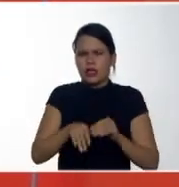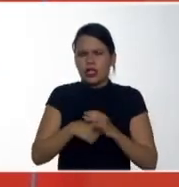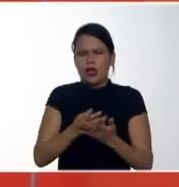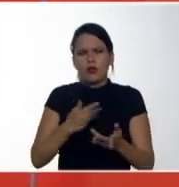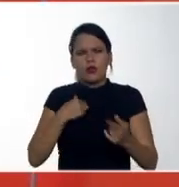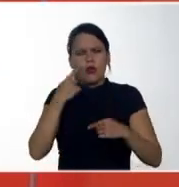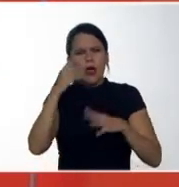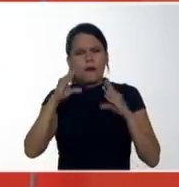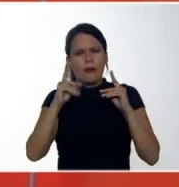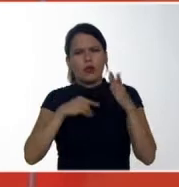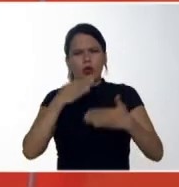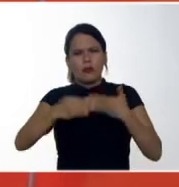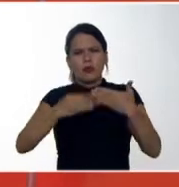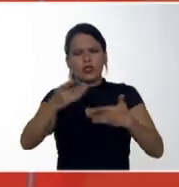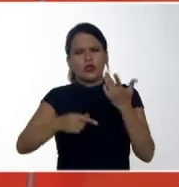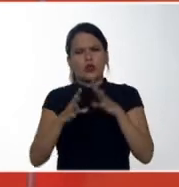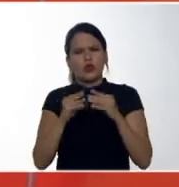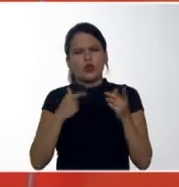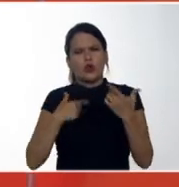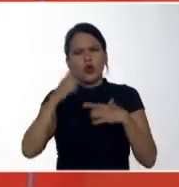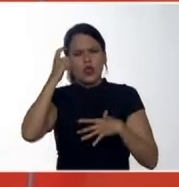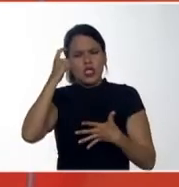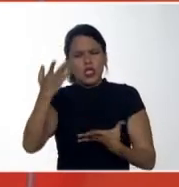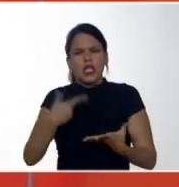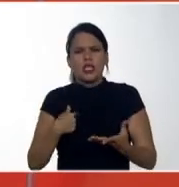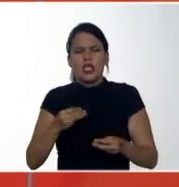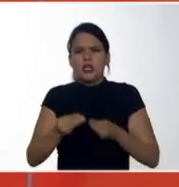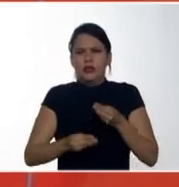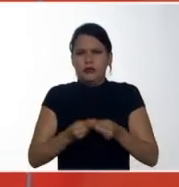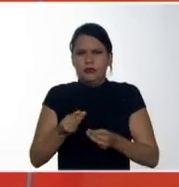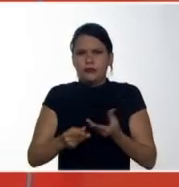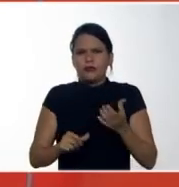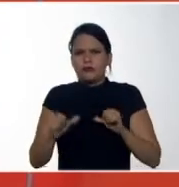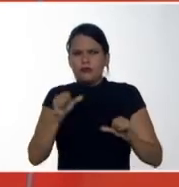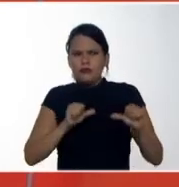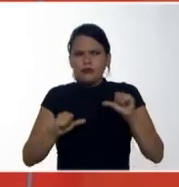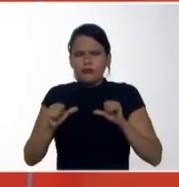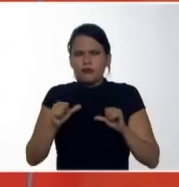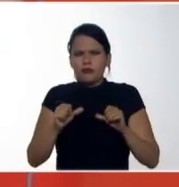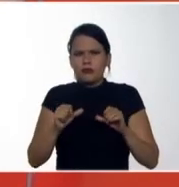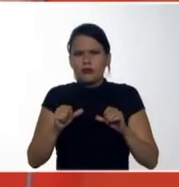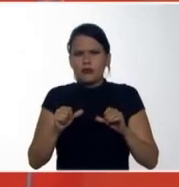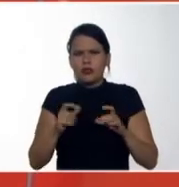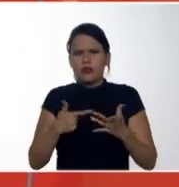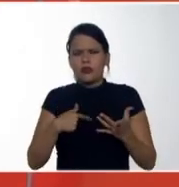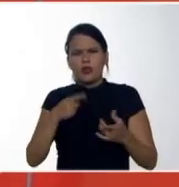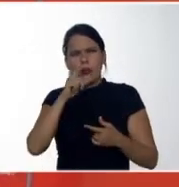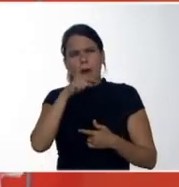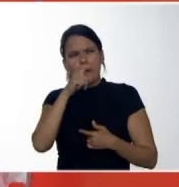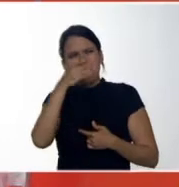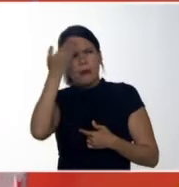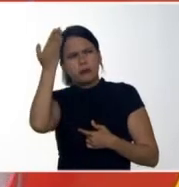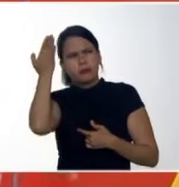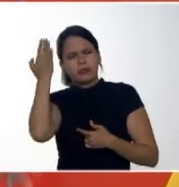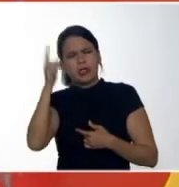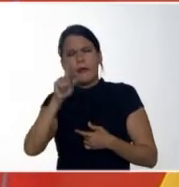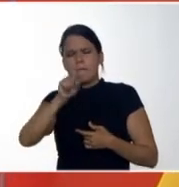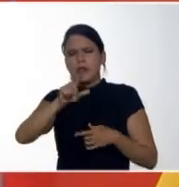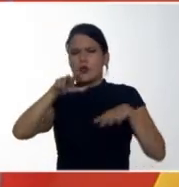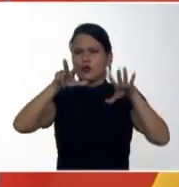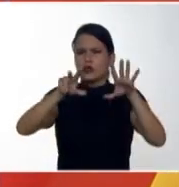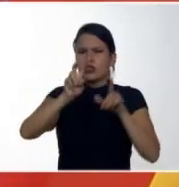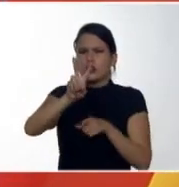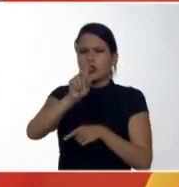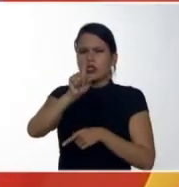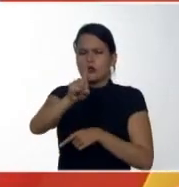vida diaria, y nos vamos hasta 1821, en nuestra cocina, siempre hay